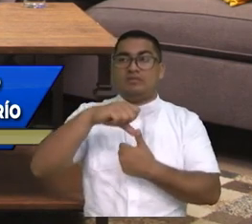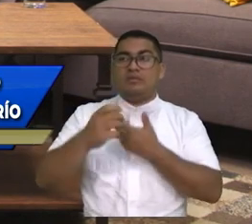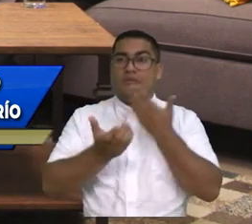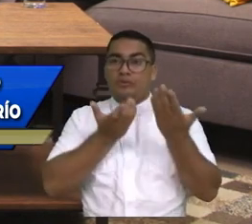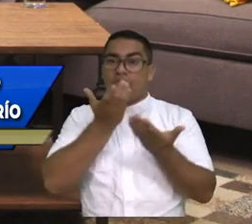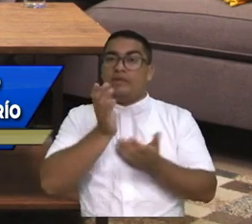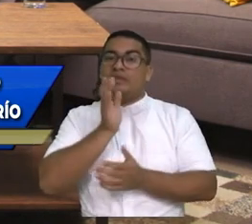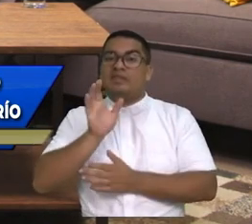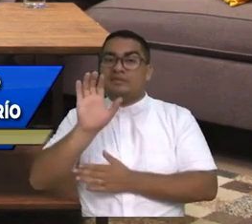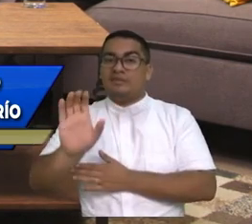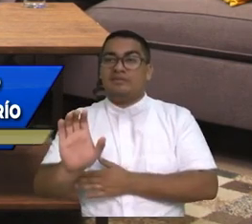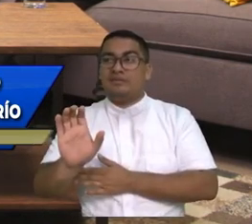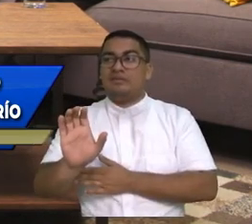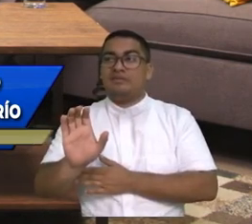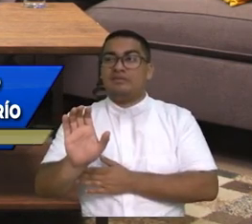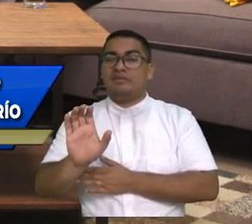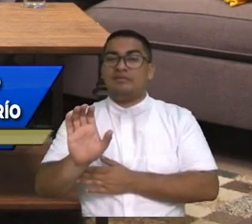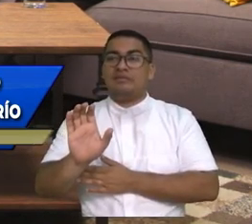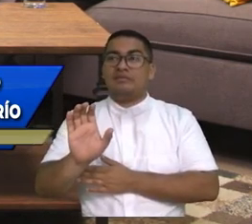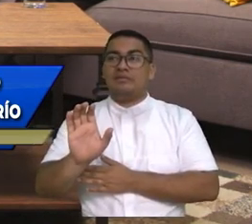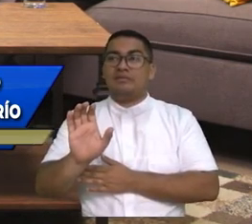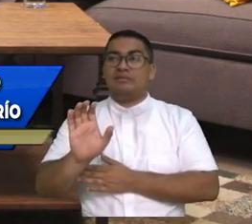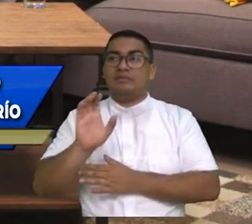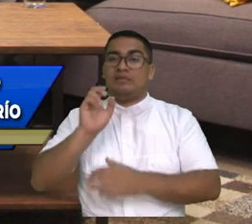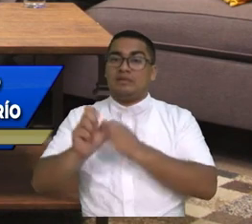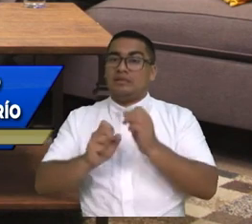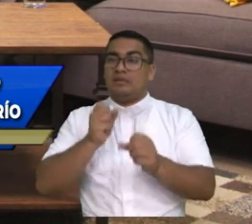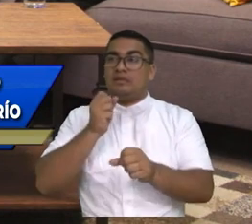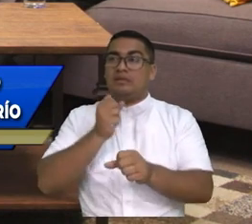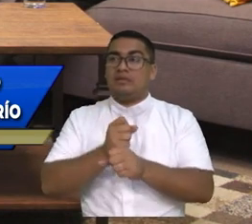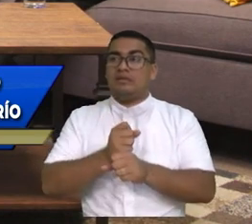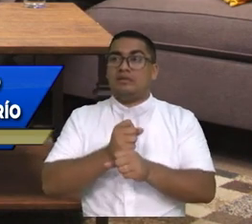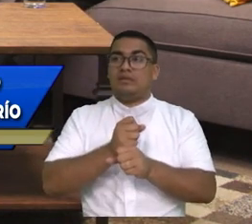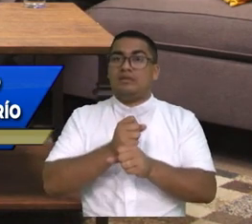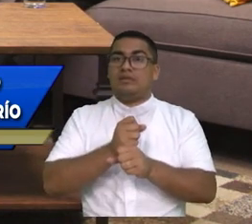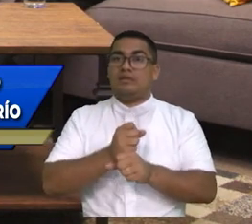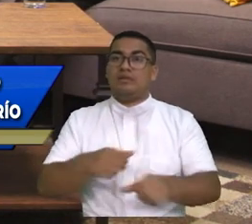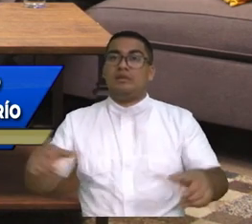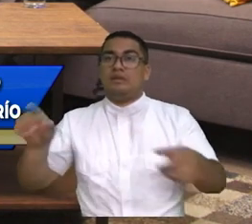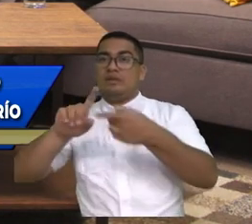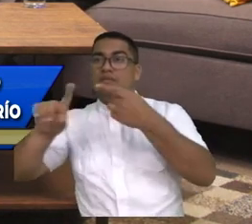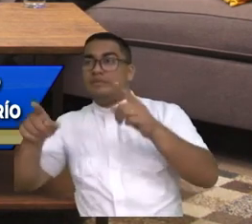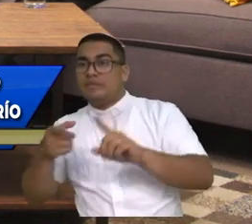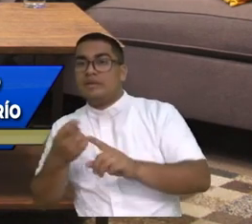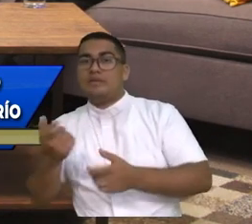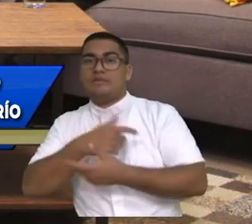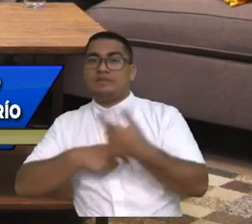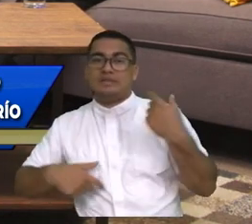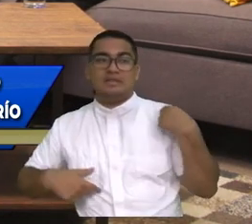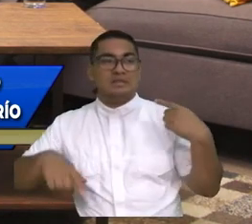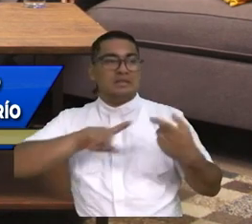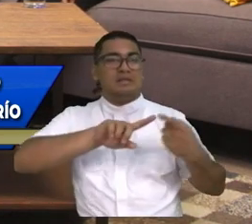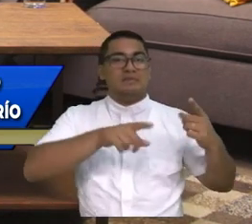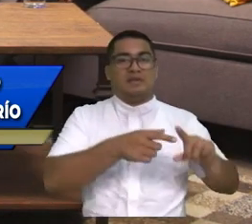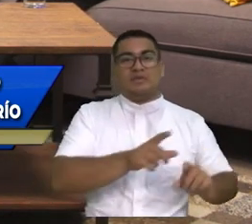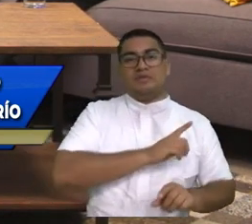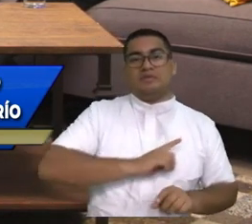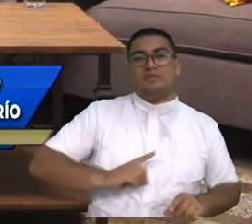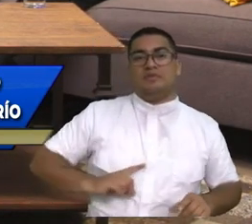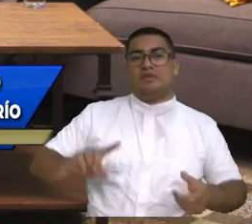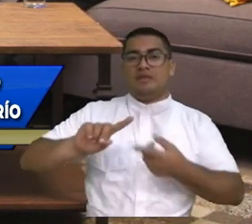niño que desde esa edad se codeaba con presidentes, con diputados, se codeaba con